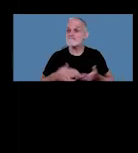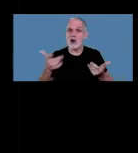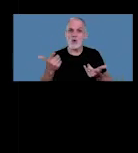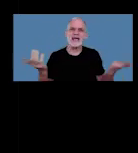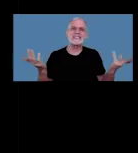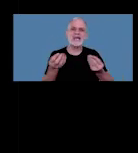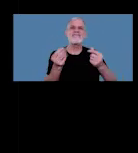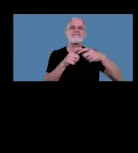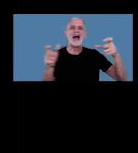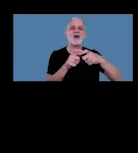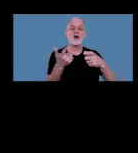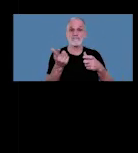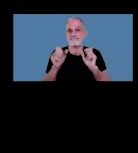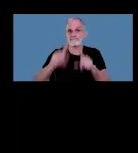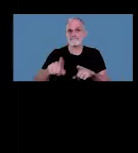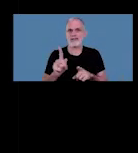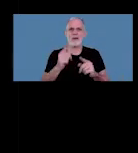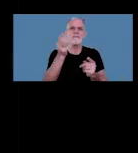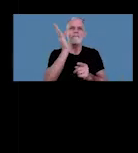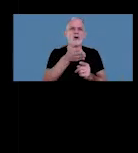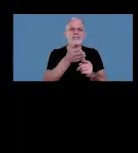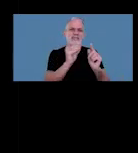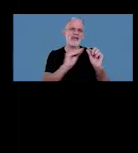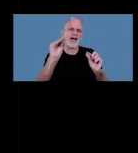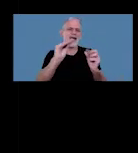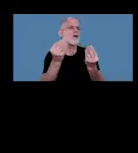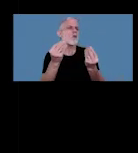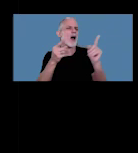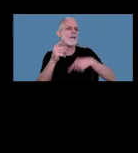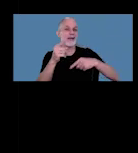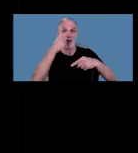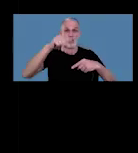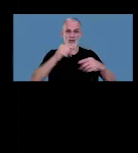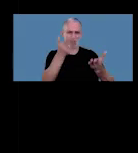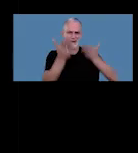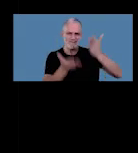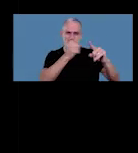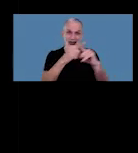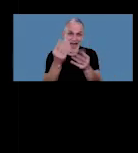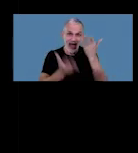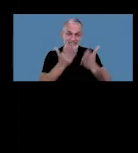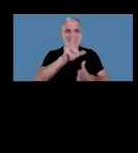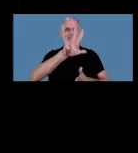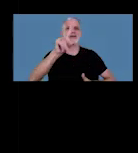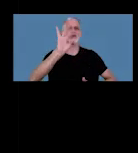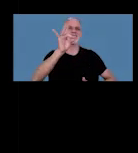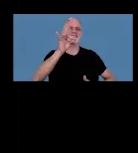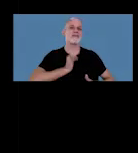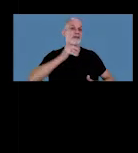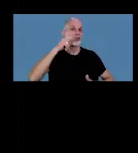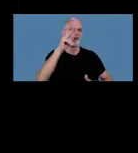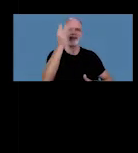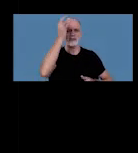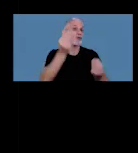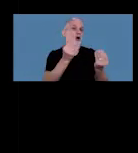al valor patrimonial proporcional, tomando el último balance el 31 de diciembre de 2012. ¿Cómo se evalúa esto?